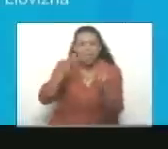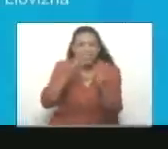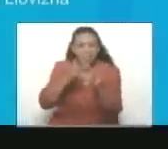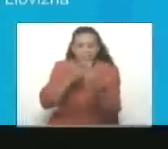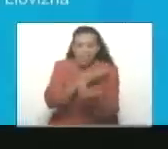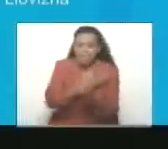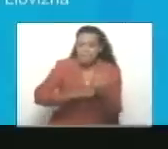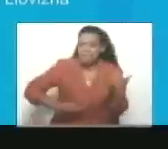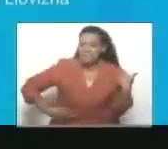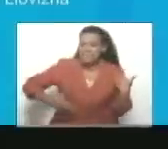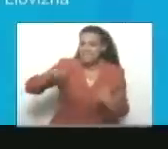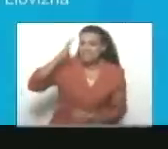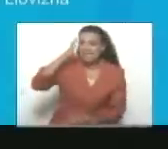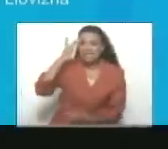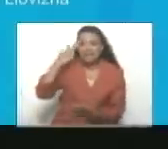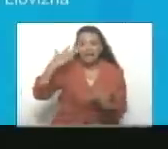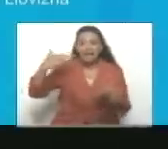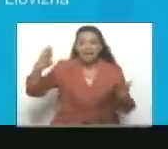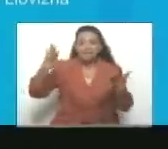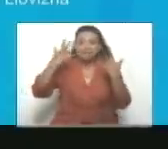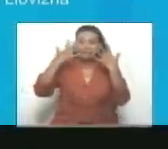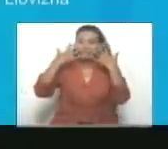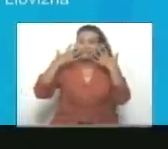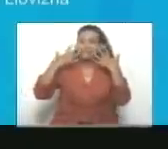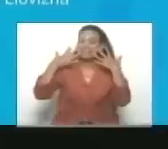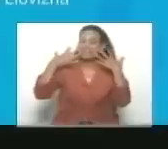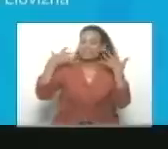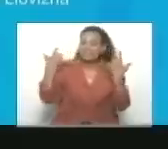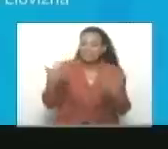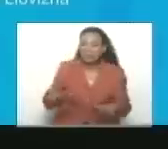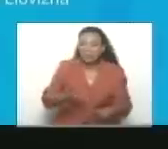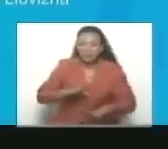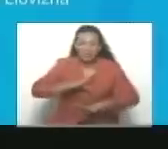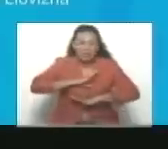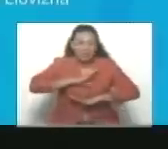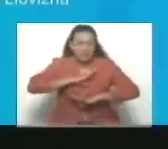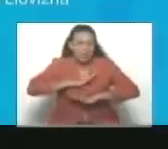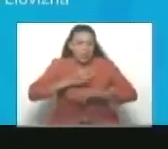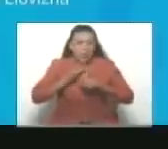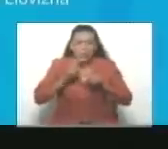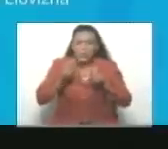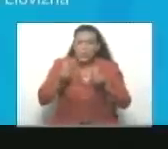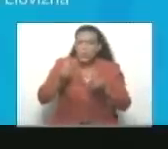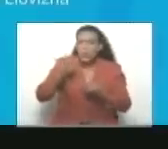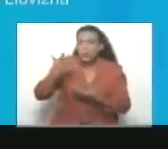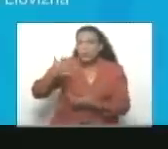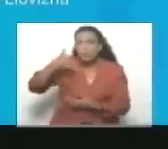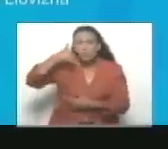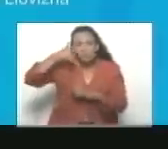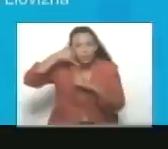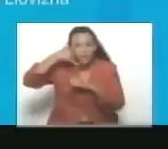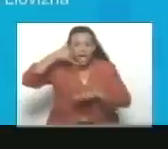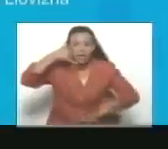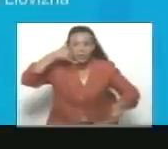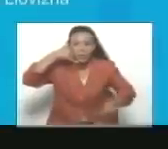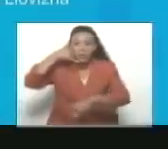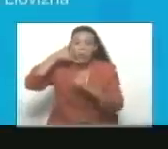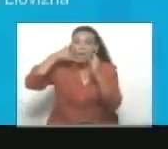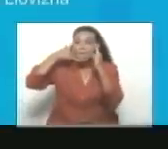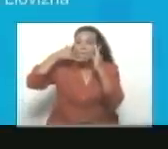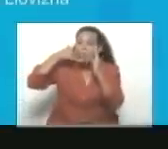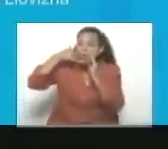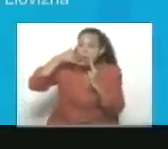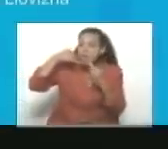m miro para M es una satisfacción enorme porque aquí el est